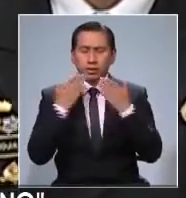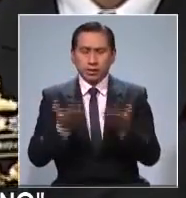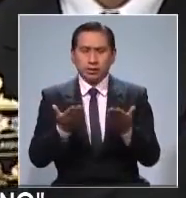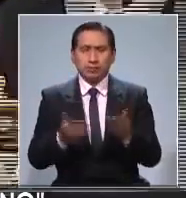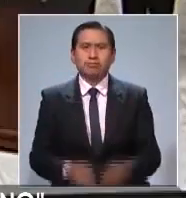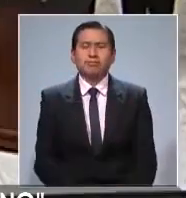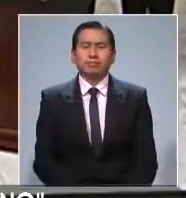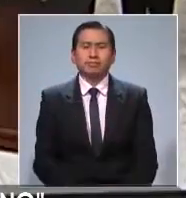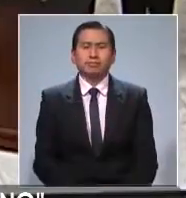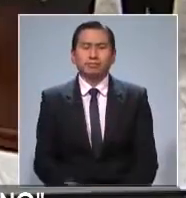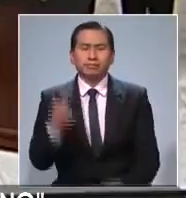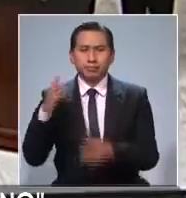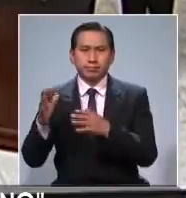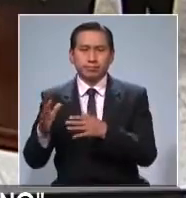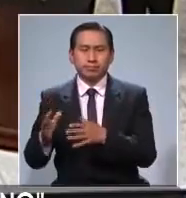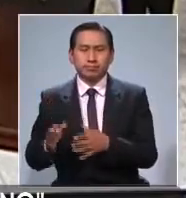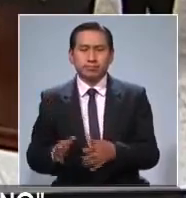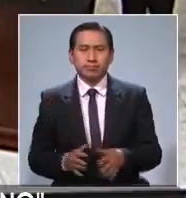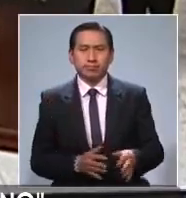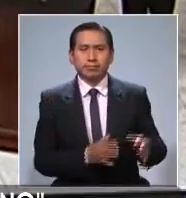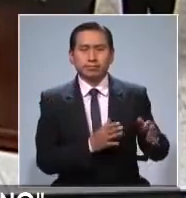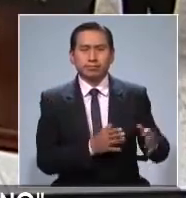gracias.